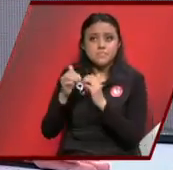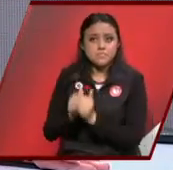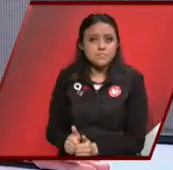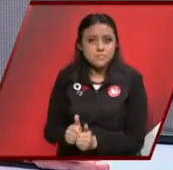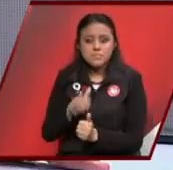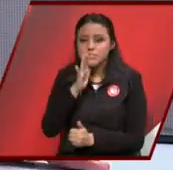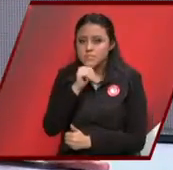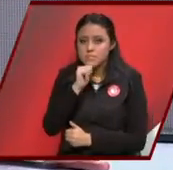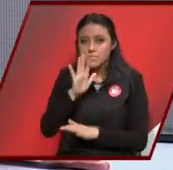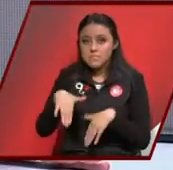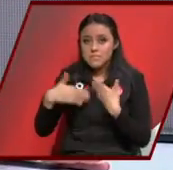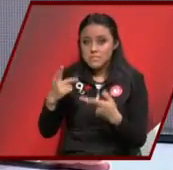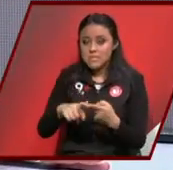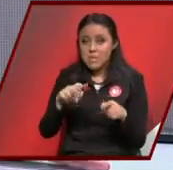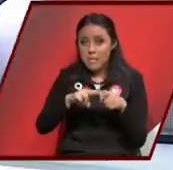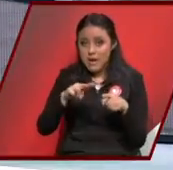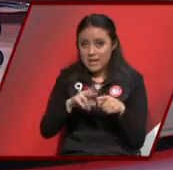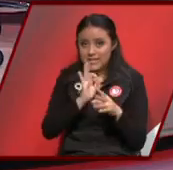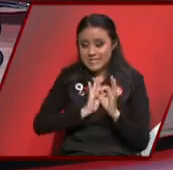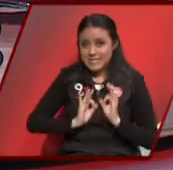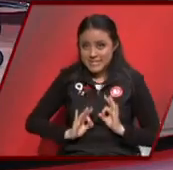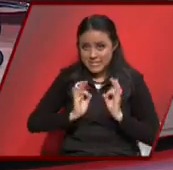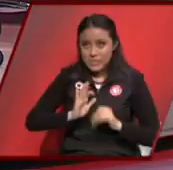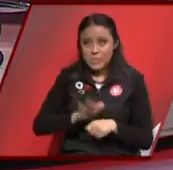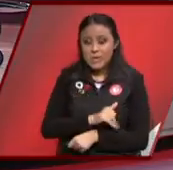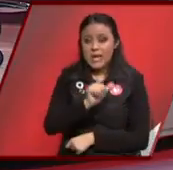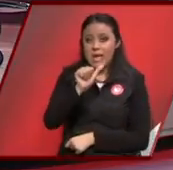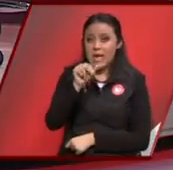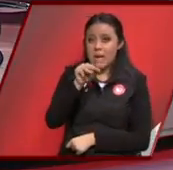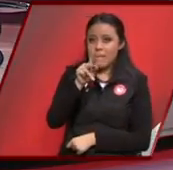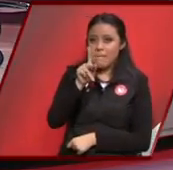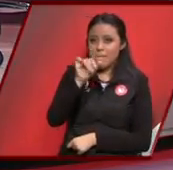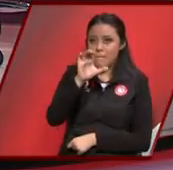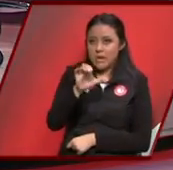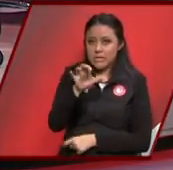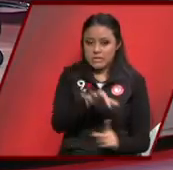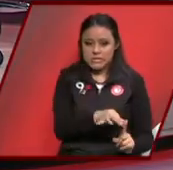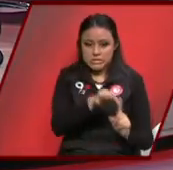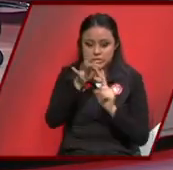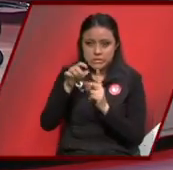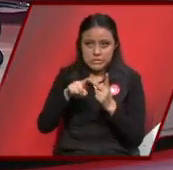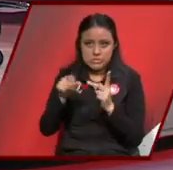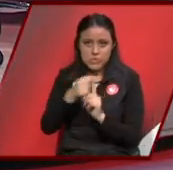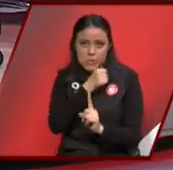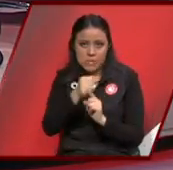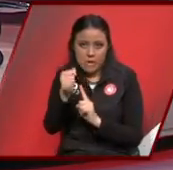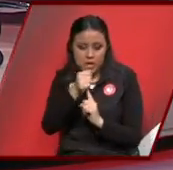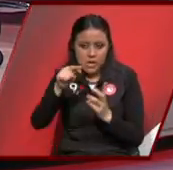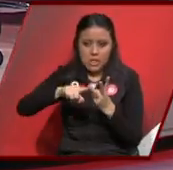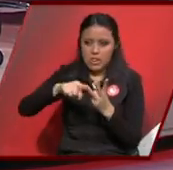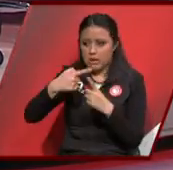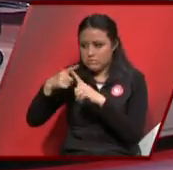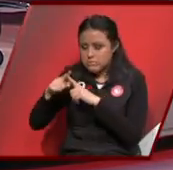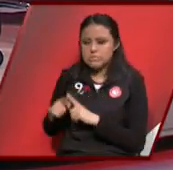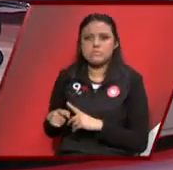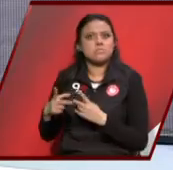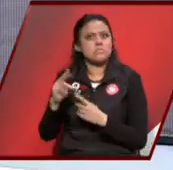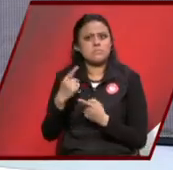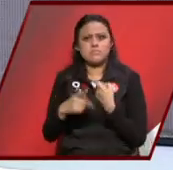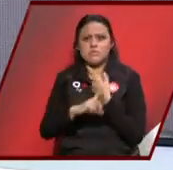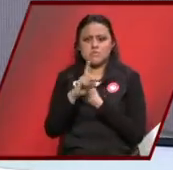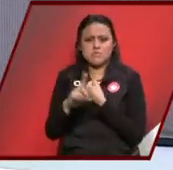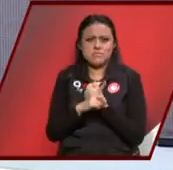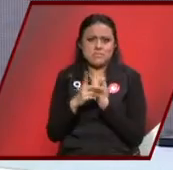encerrados, no pueden salir a un parque, no pueden salir tranquilos porque el AMPA los hace socios, Aquellos los golpean. Por Dios santísimo,